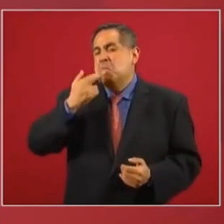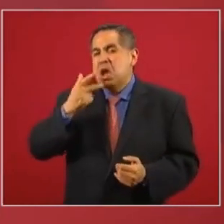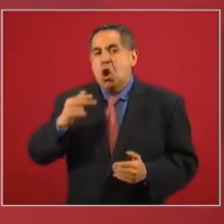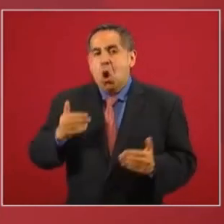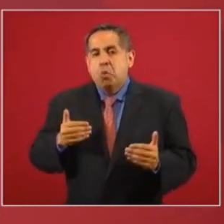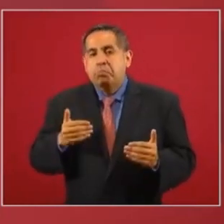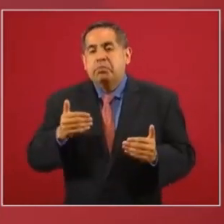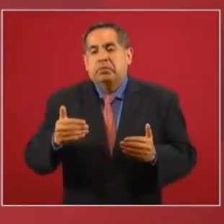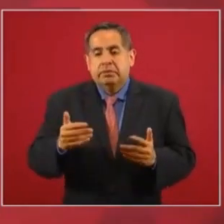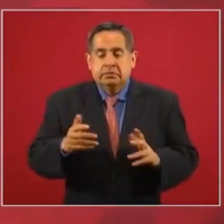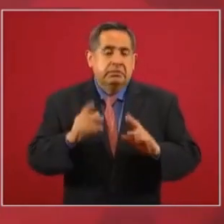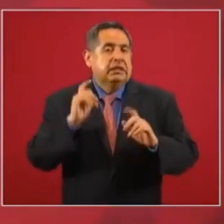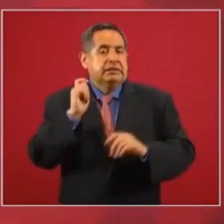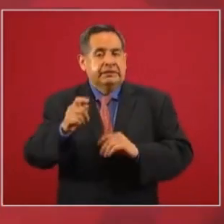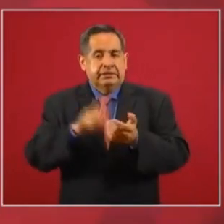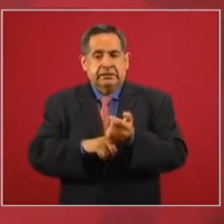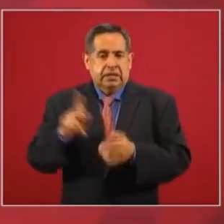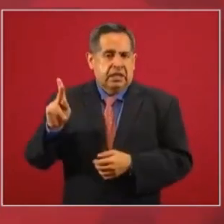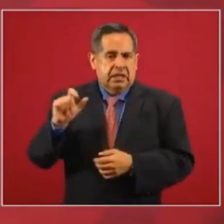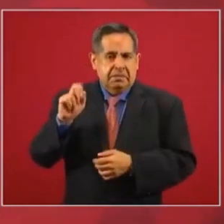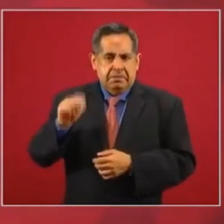la estrategia funcionó,